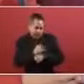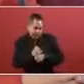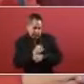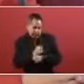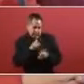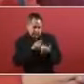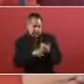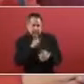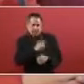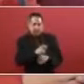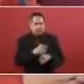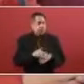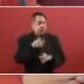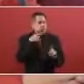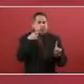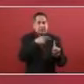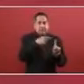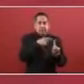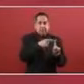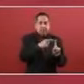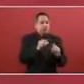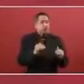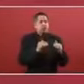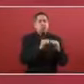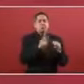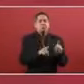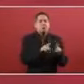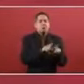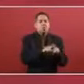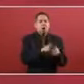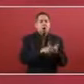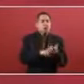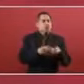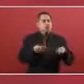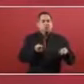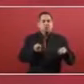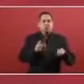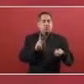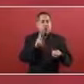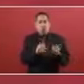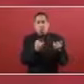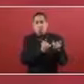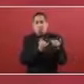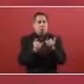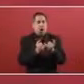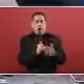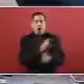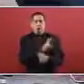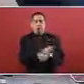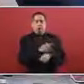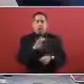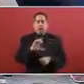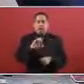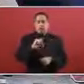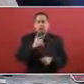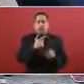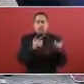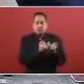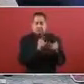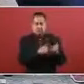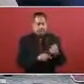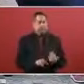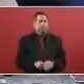investigación? Porque de alguna manera fue equiparable al poder que tuvo Carlos Salinas en ese sexenio. La segunda pregunta, muy